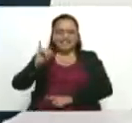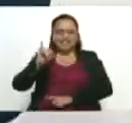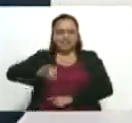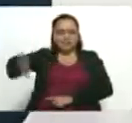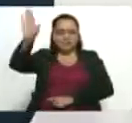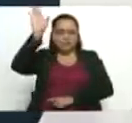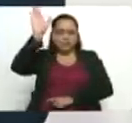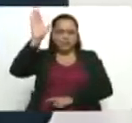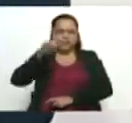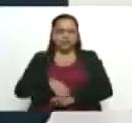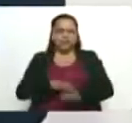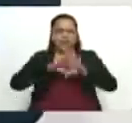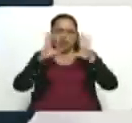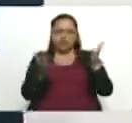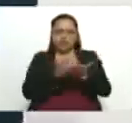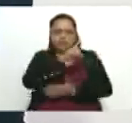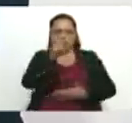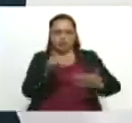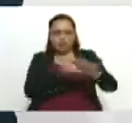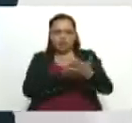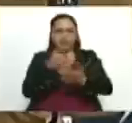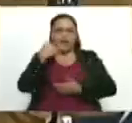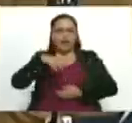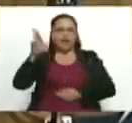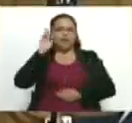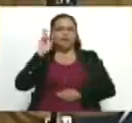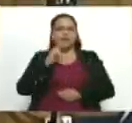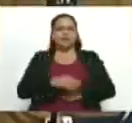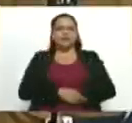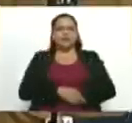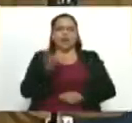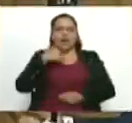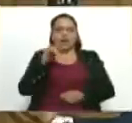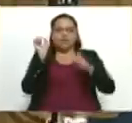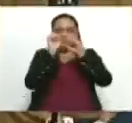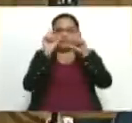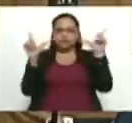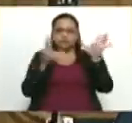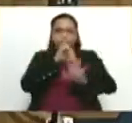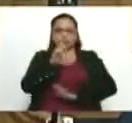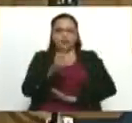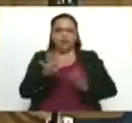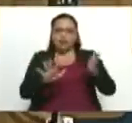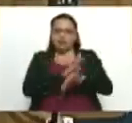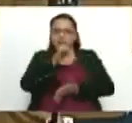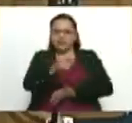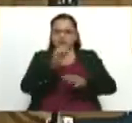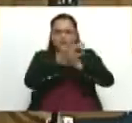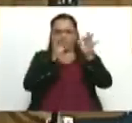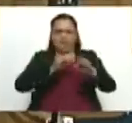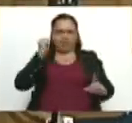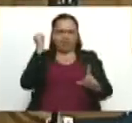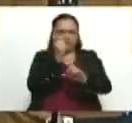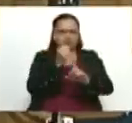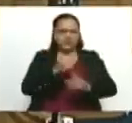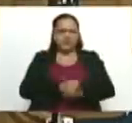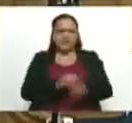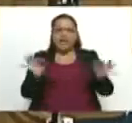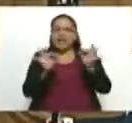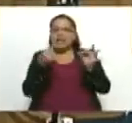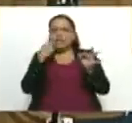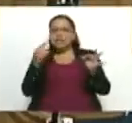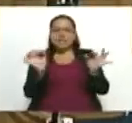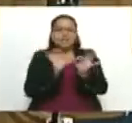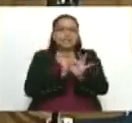El mundo entero, con razón, se escandalizó por ese crimen. Y nadie dice